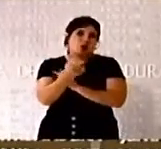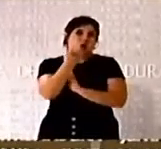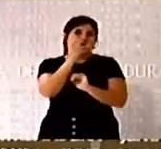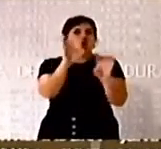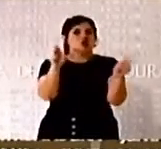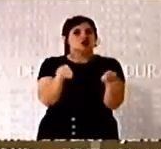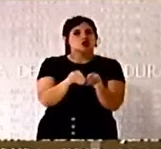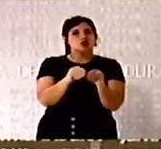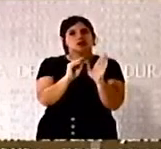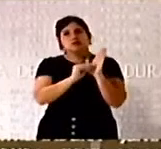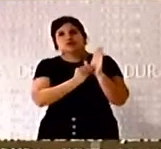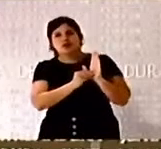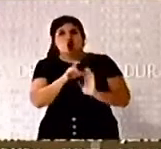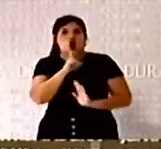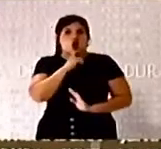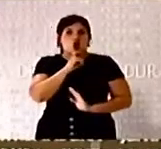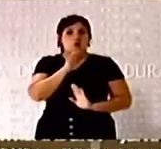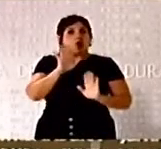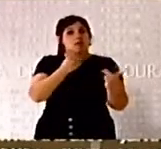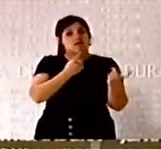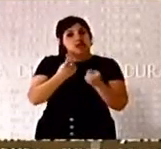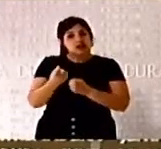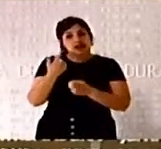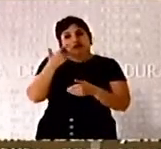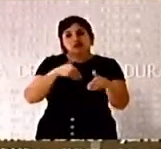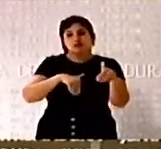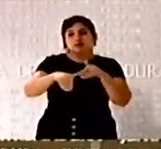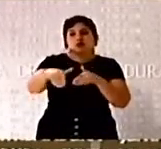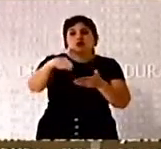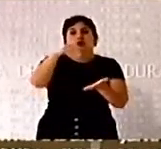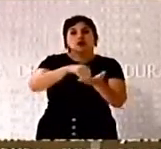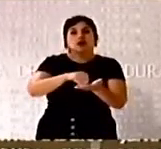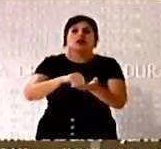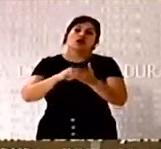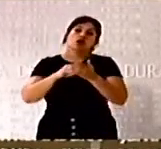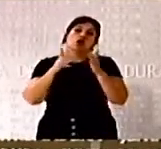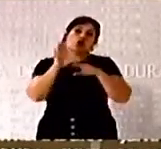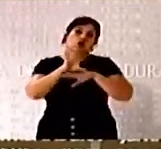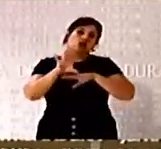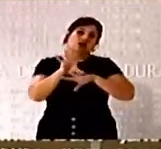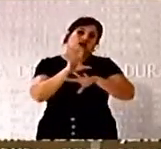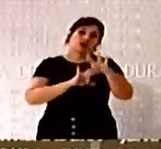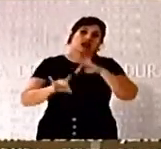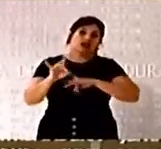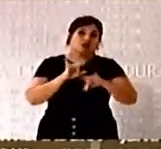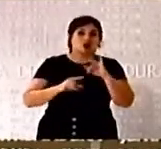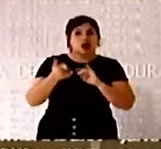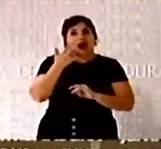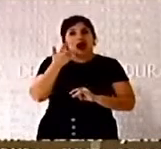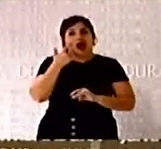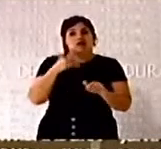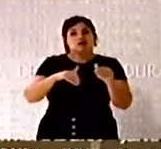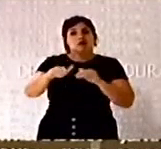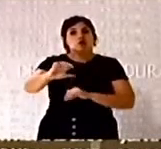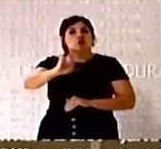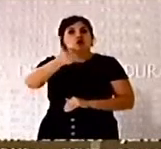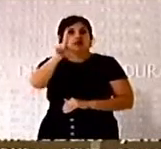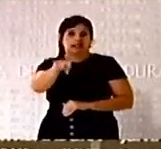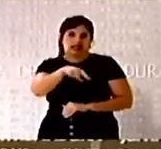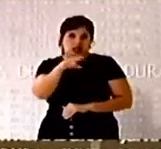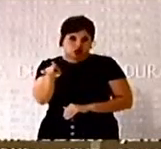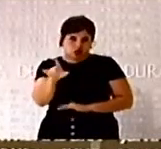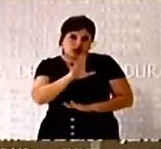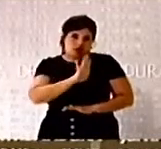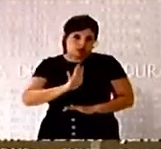Interterritorial, y la información que les doy será con todas las reservas hasta que se pueda aprobar en el próximo Consejo Interterritorial. Pero